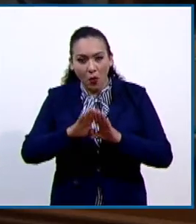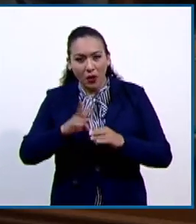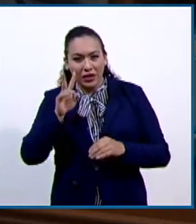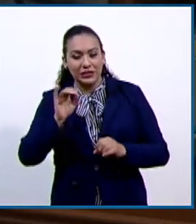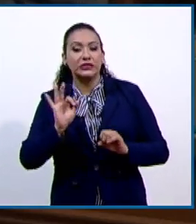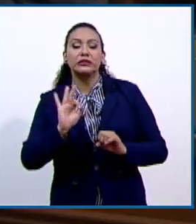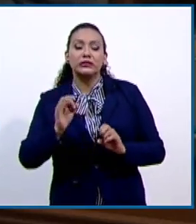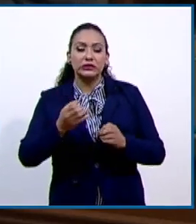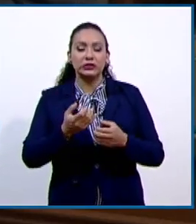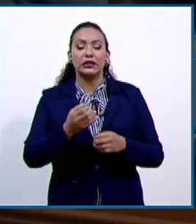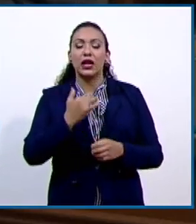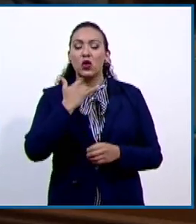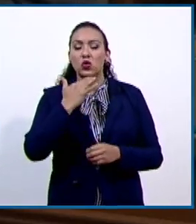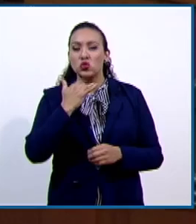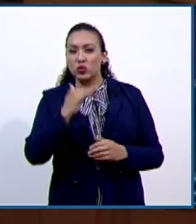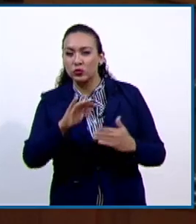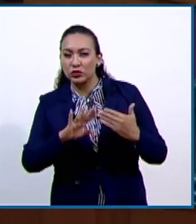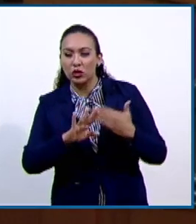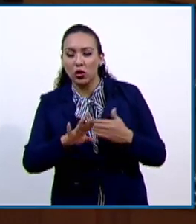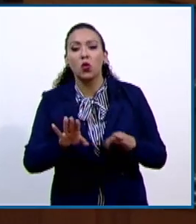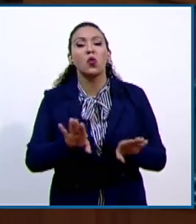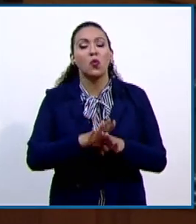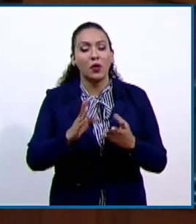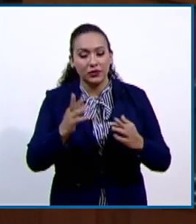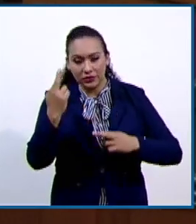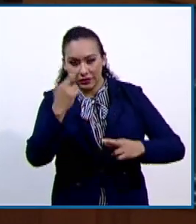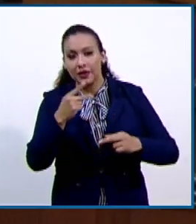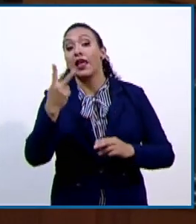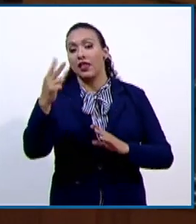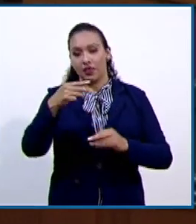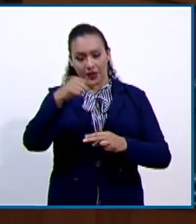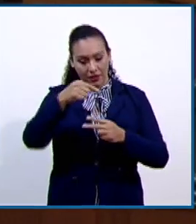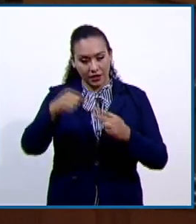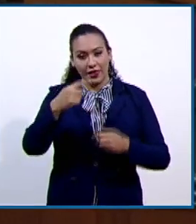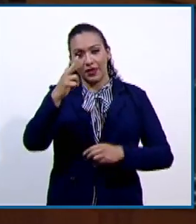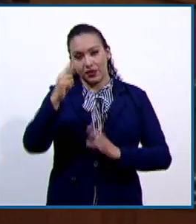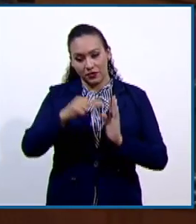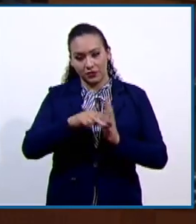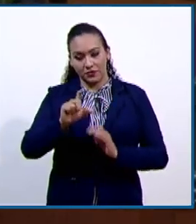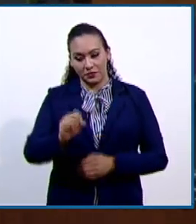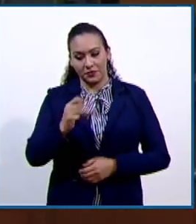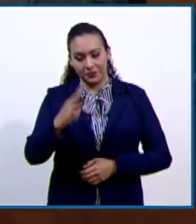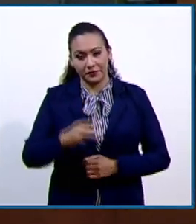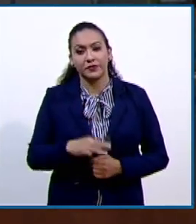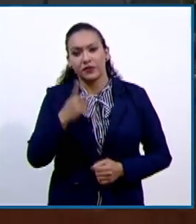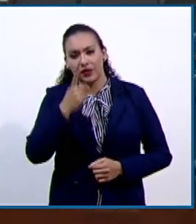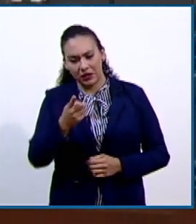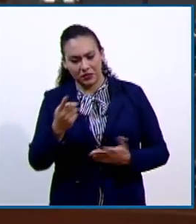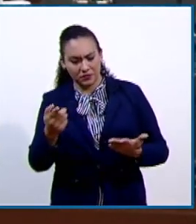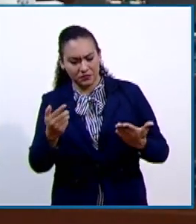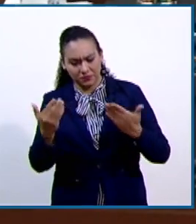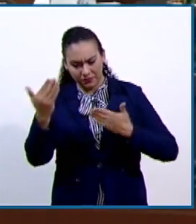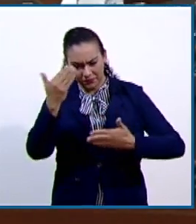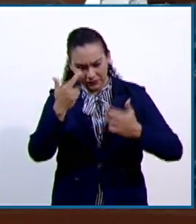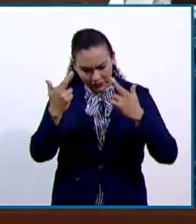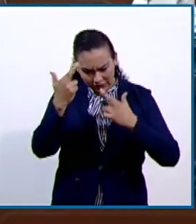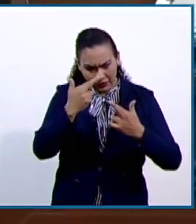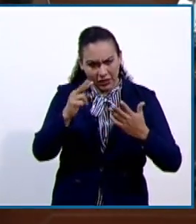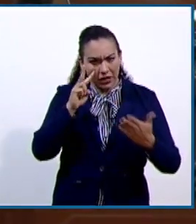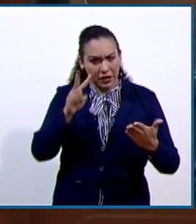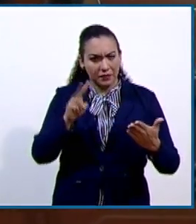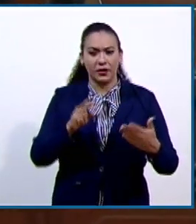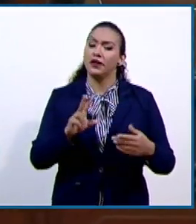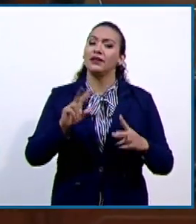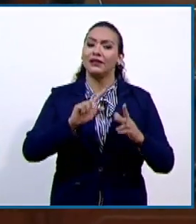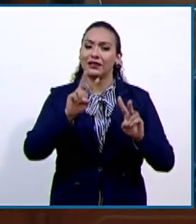agosto de 2023. Entre otros temas, el Pleno rechazó que hubiera violaciones graves al procedimiento legislativo y que se atentara contra la veda legislativa